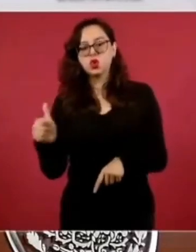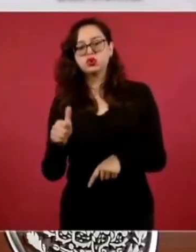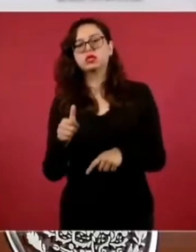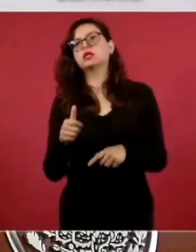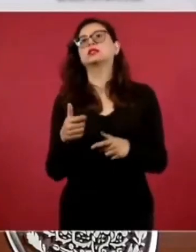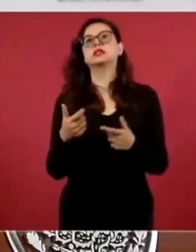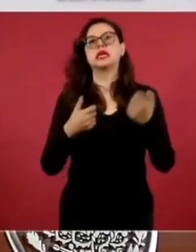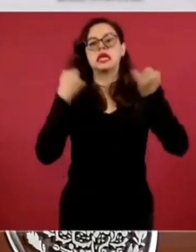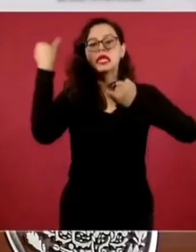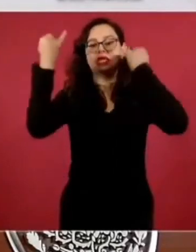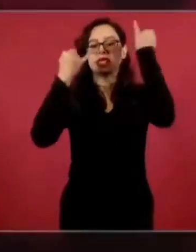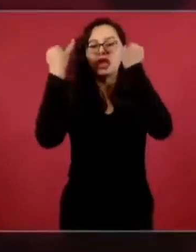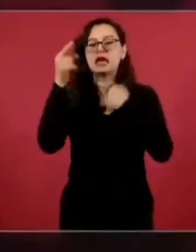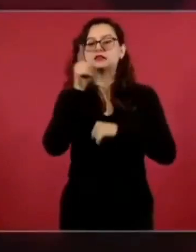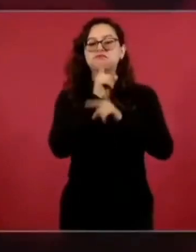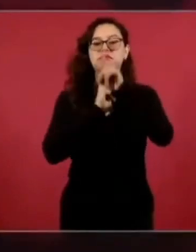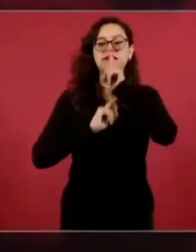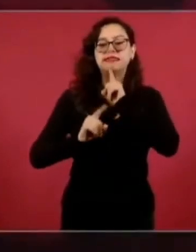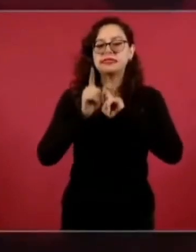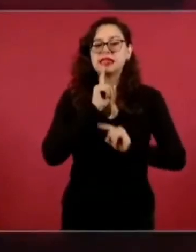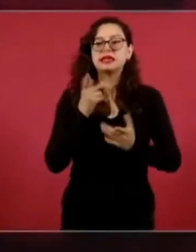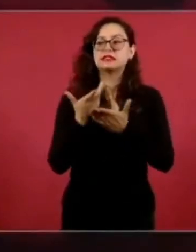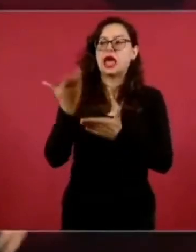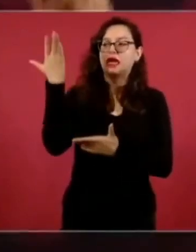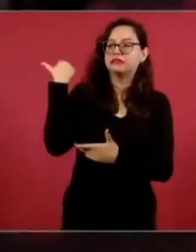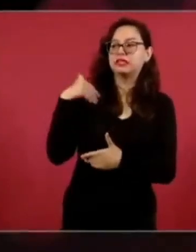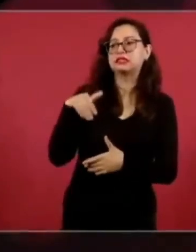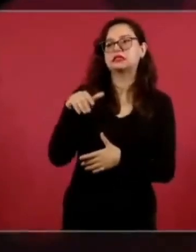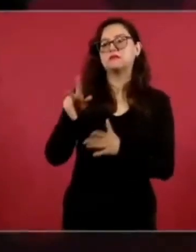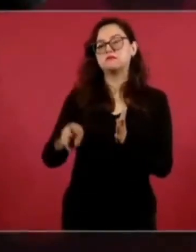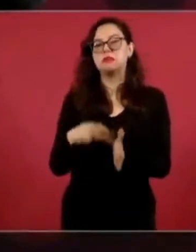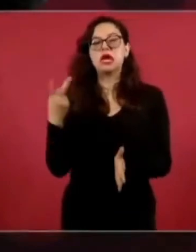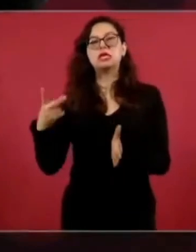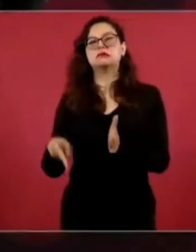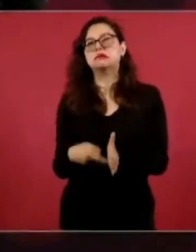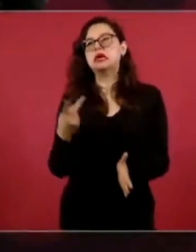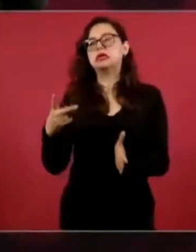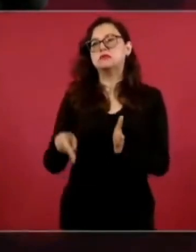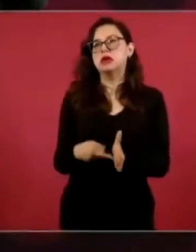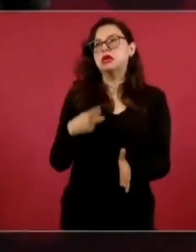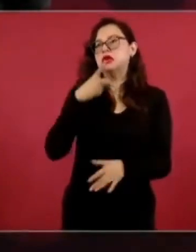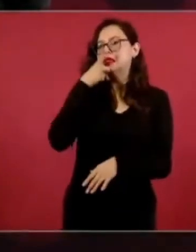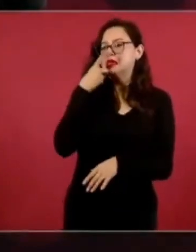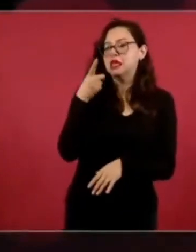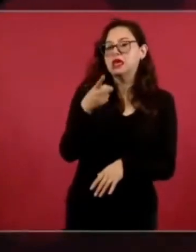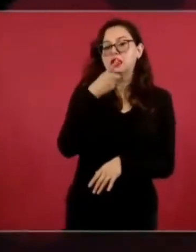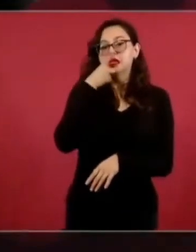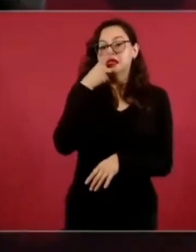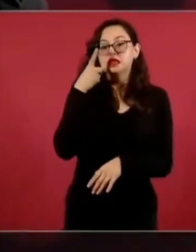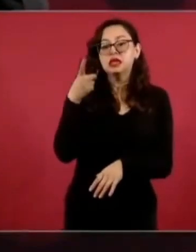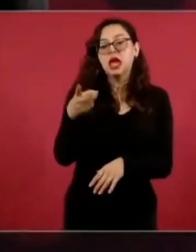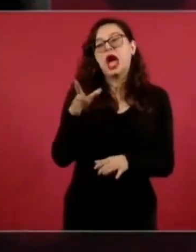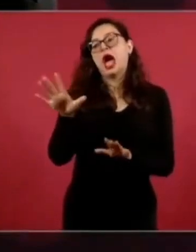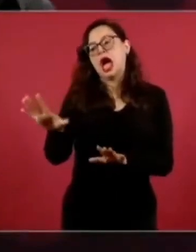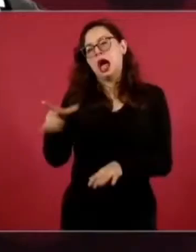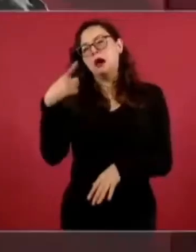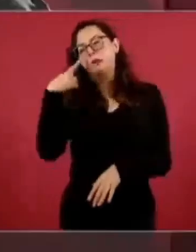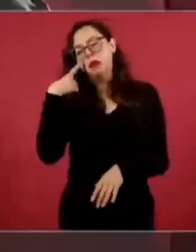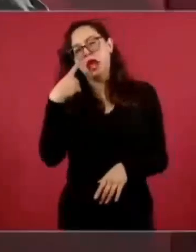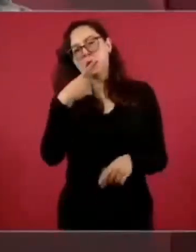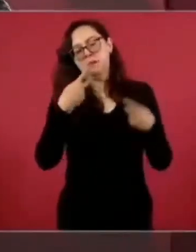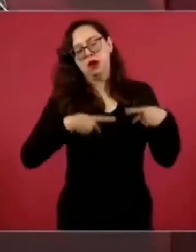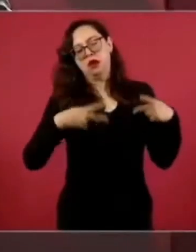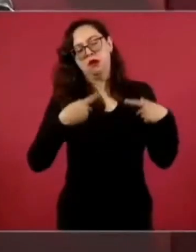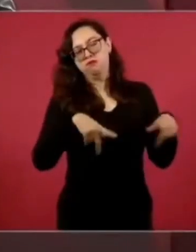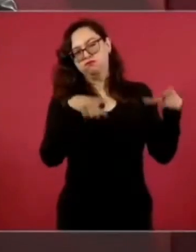O sofismas neoliberales, como el hecho de que se apoyaba a los de arriba porque de esa manera